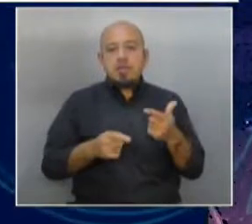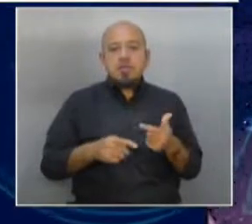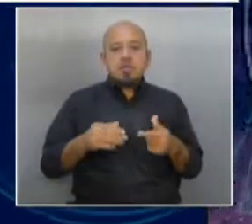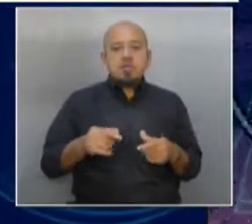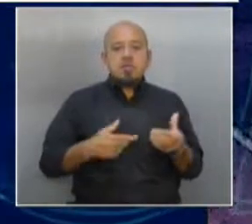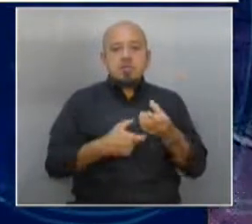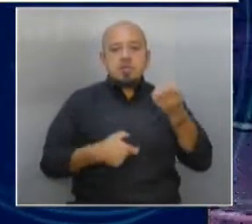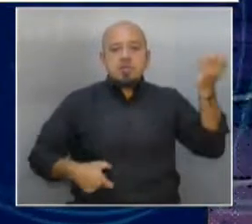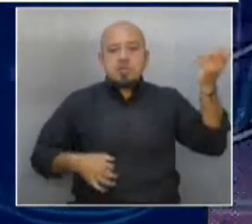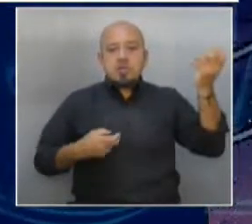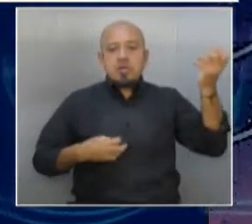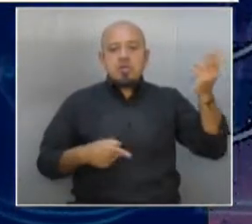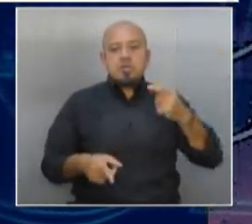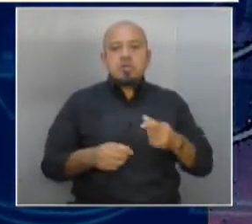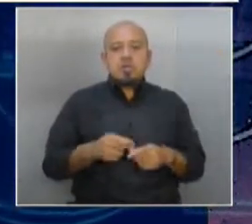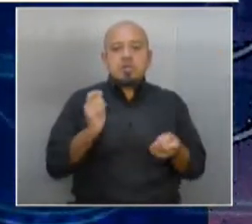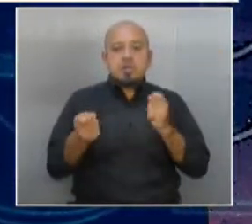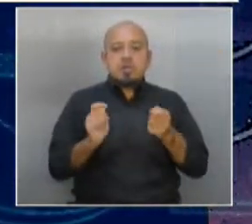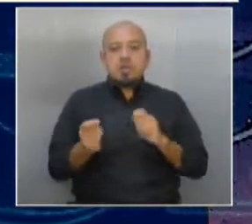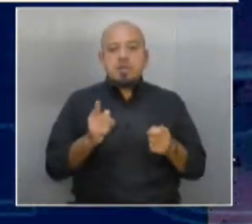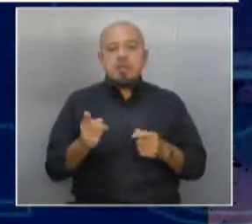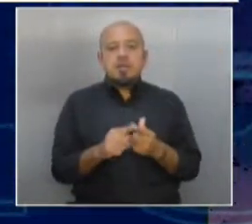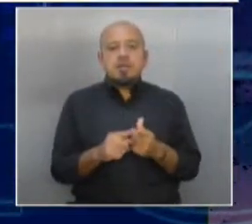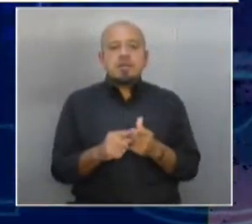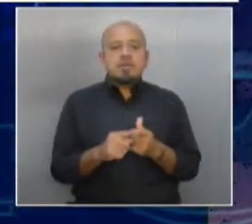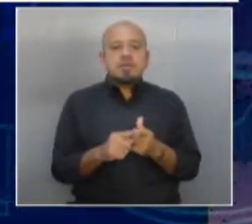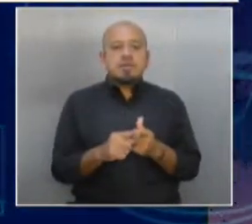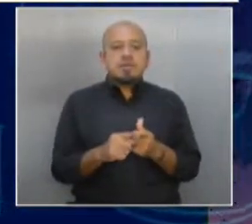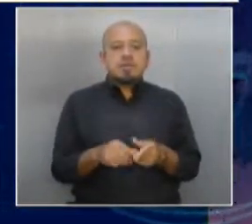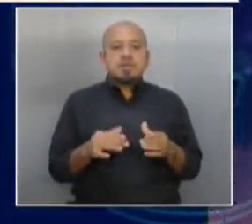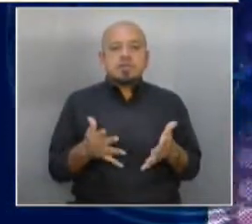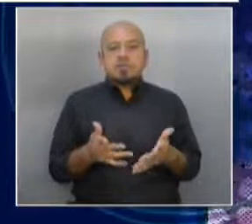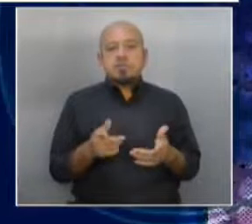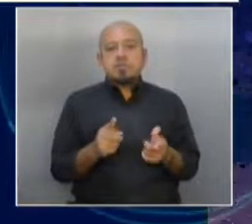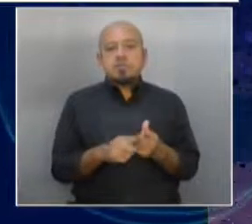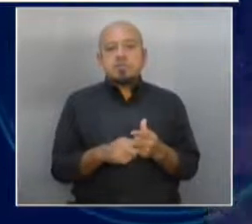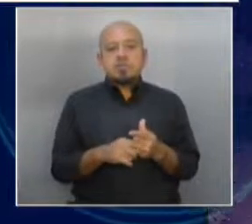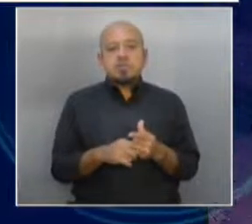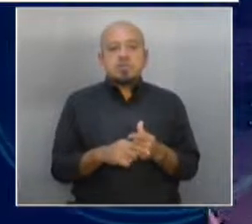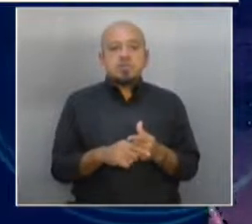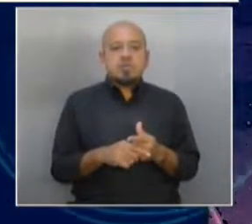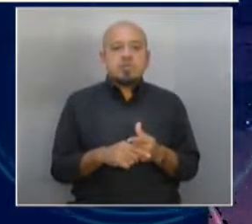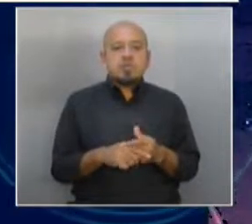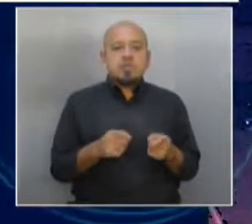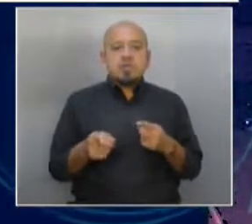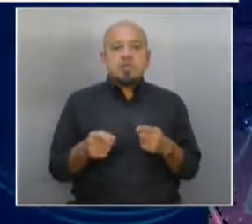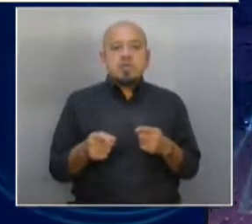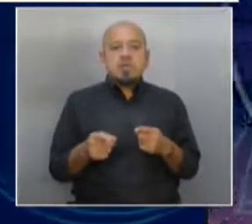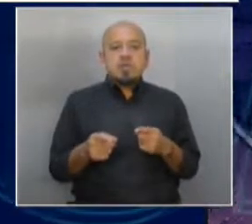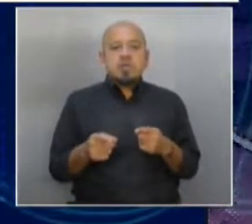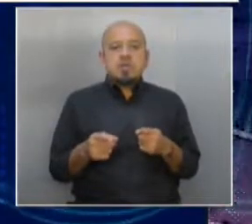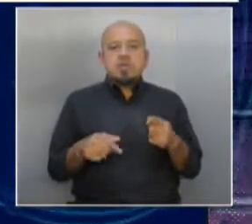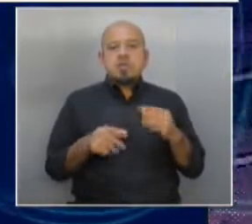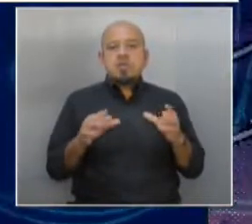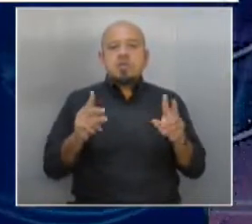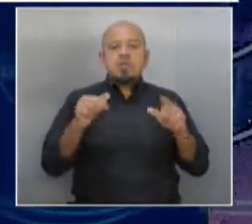y Echeche en batería y percusión. Rosana, ¿cómo ves todo este movimiento